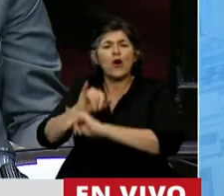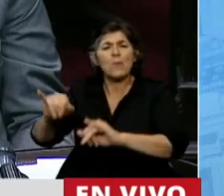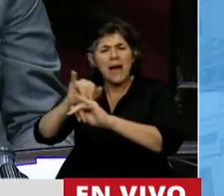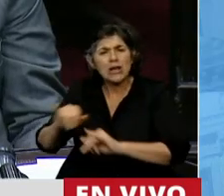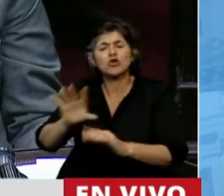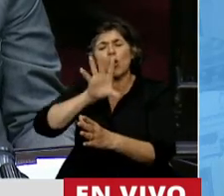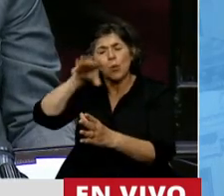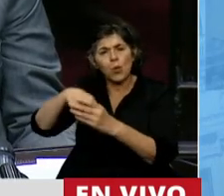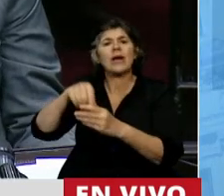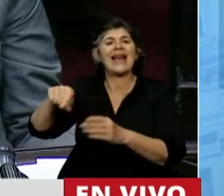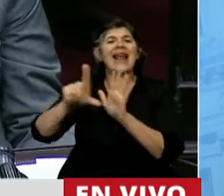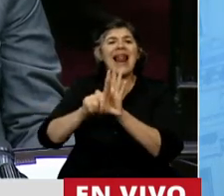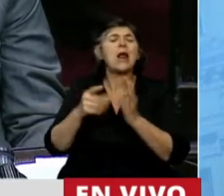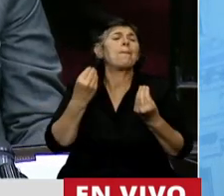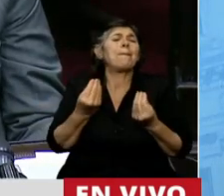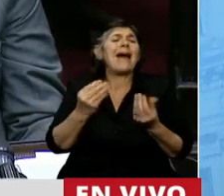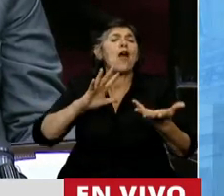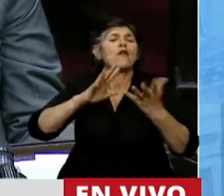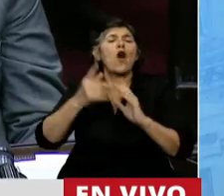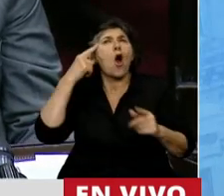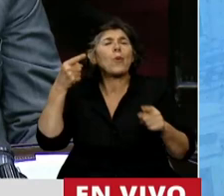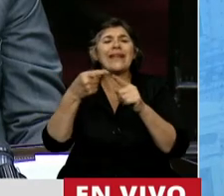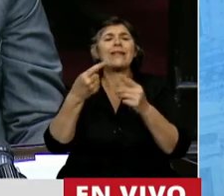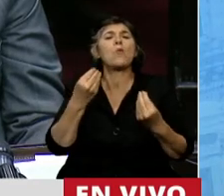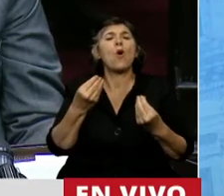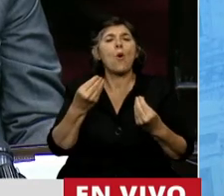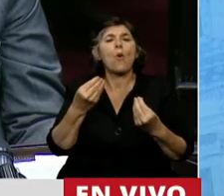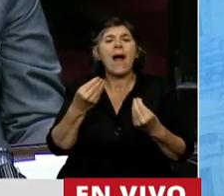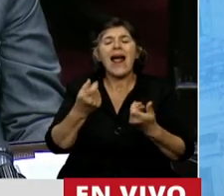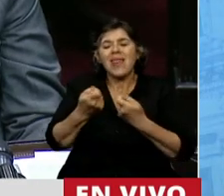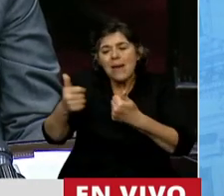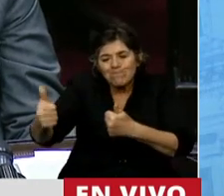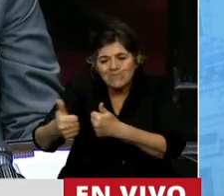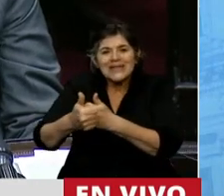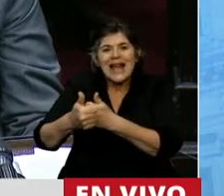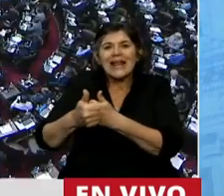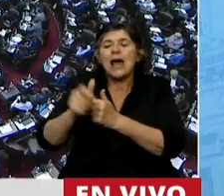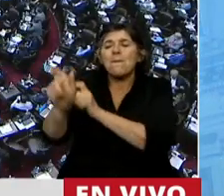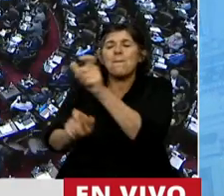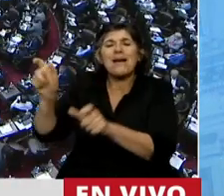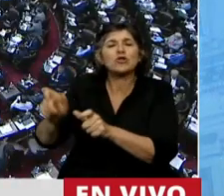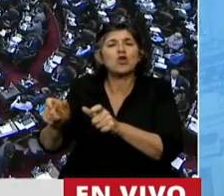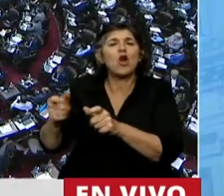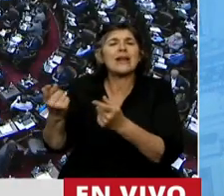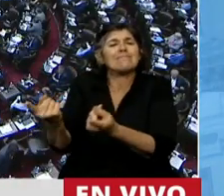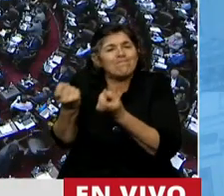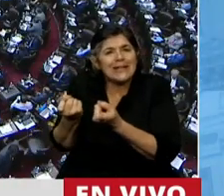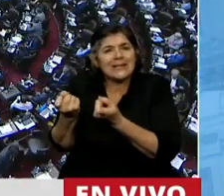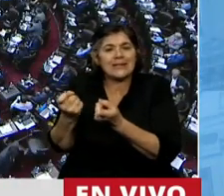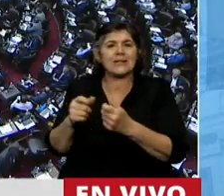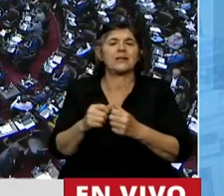estar cada vez más cerca de los que esté menos menos tienen los que más necesitan otras cuestiones